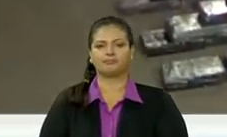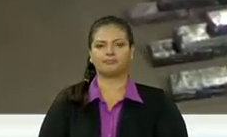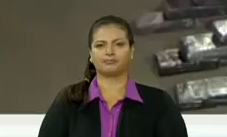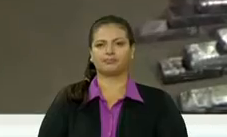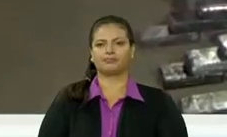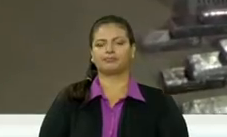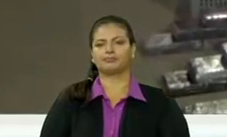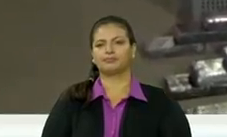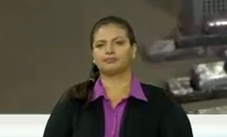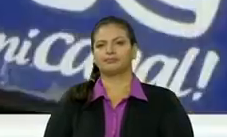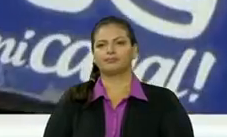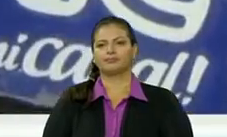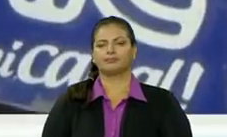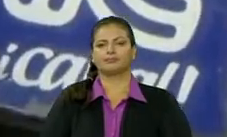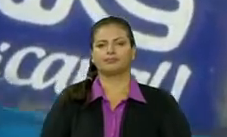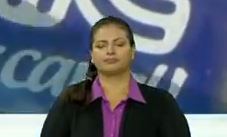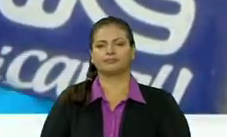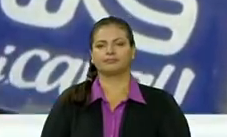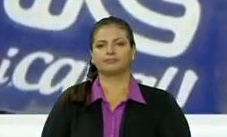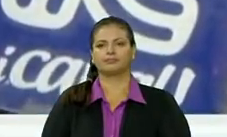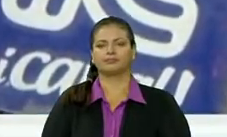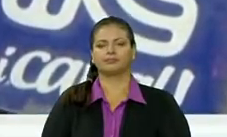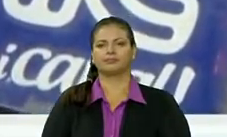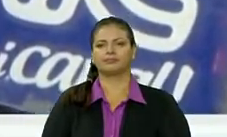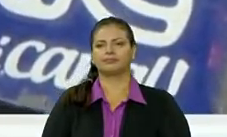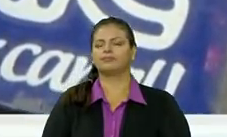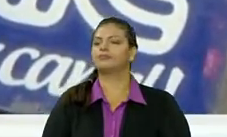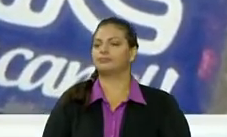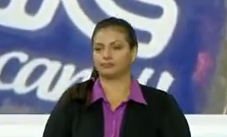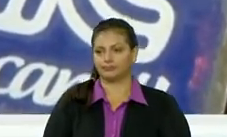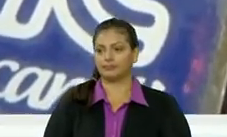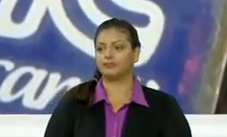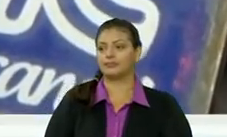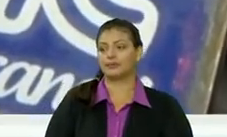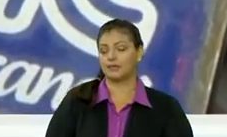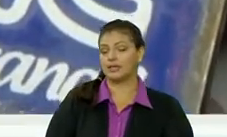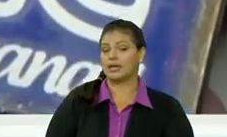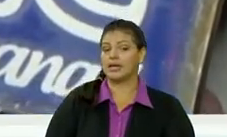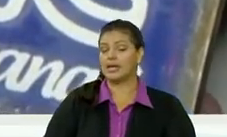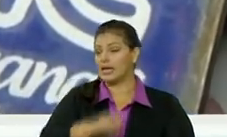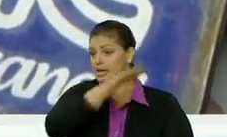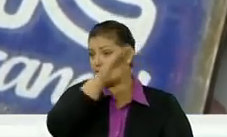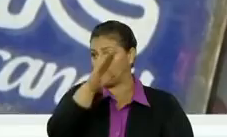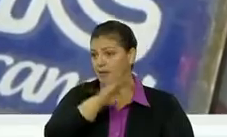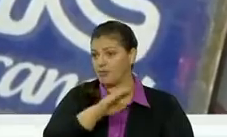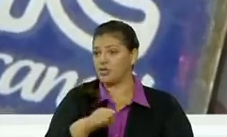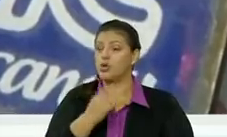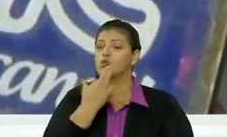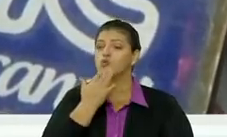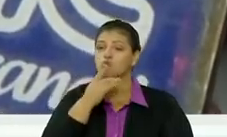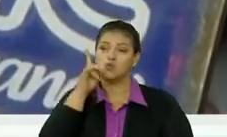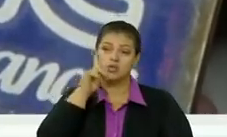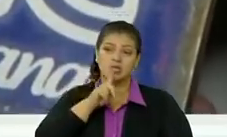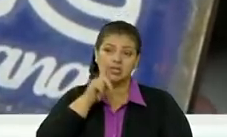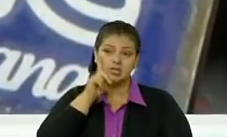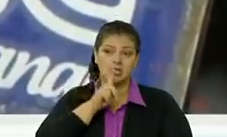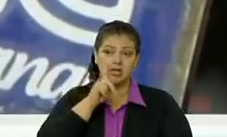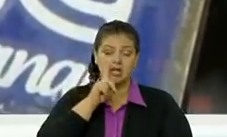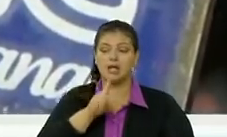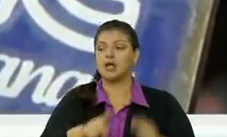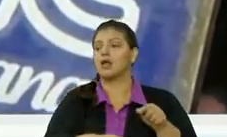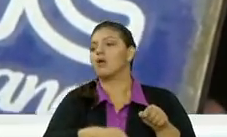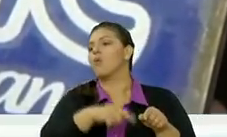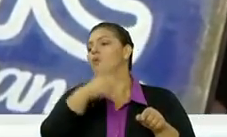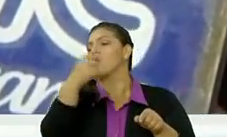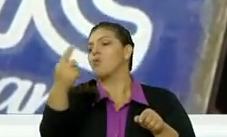Impacto 207. Se encontraban trasladándose en 2 vehículos, uno tipo camioneta color negro, una Ford, mientras que el vehículo que